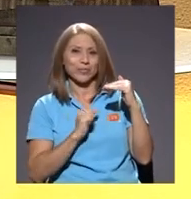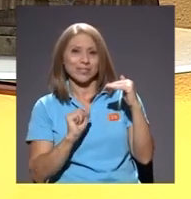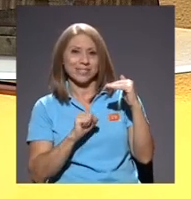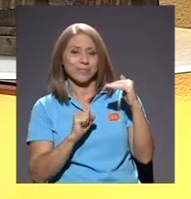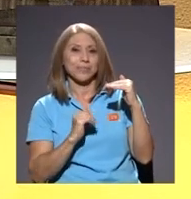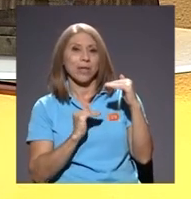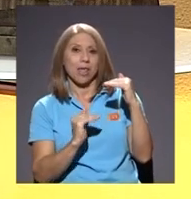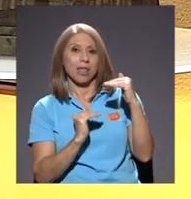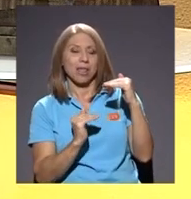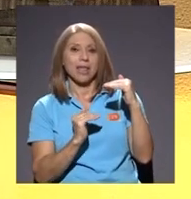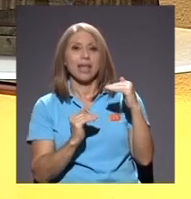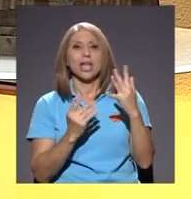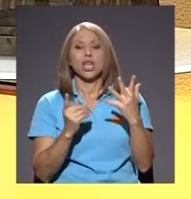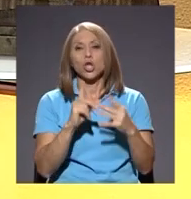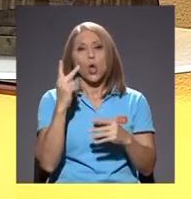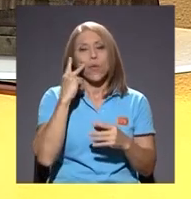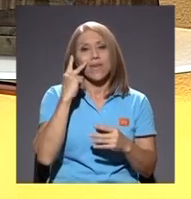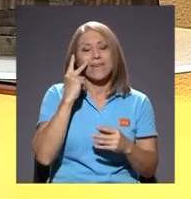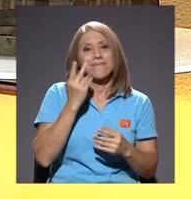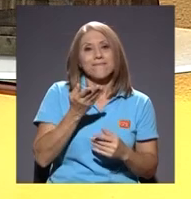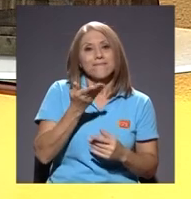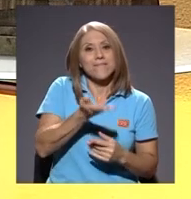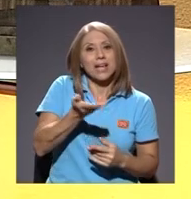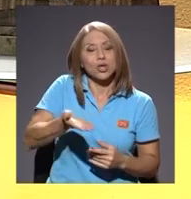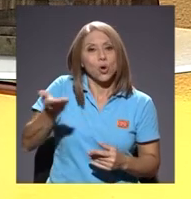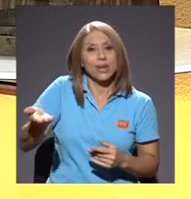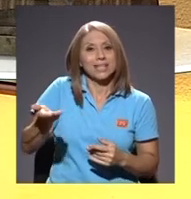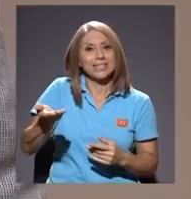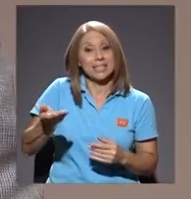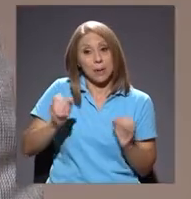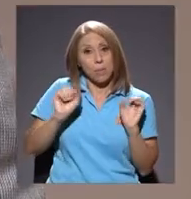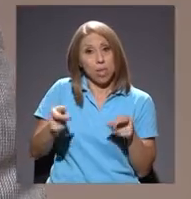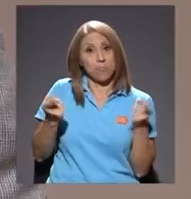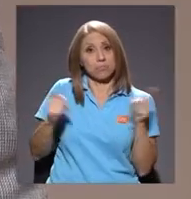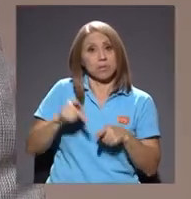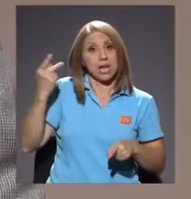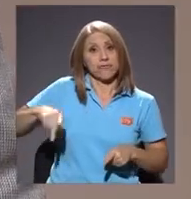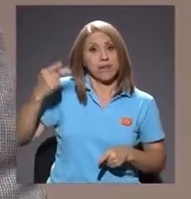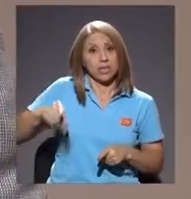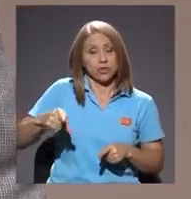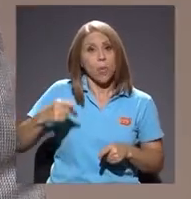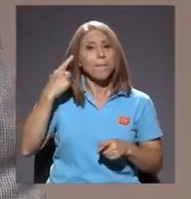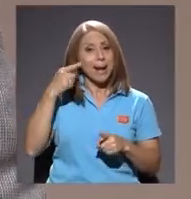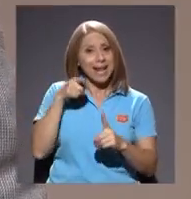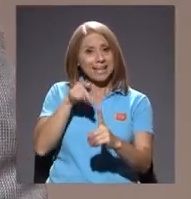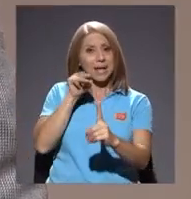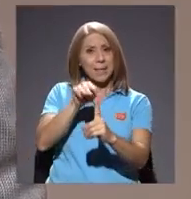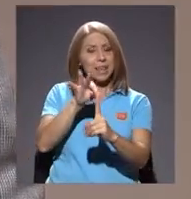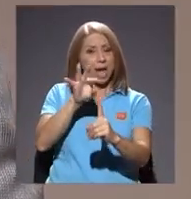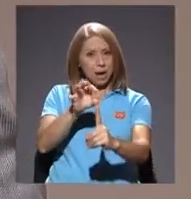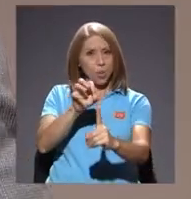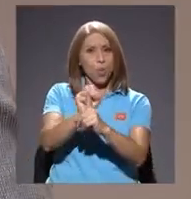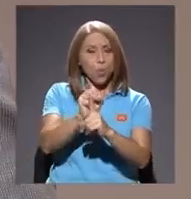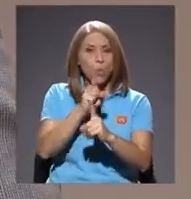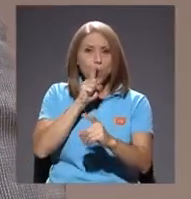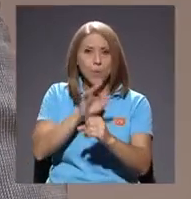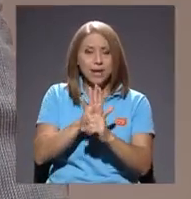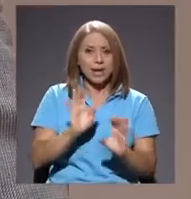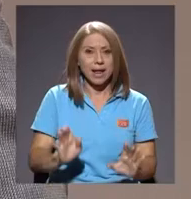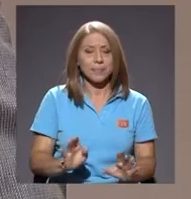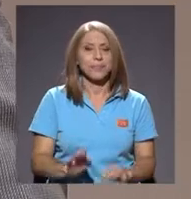no en factores que pongan en riesgo el cumplimiento de esa meta este es el gran